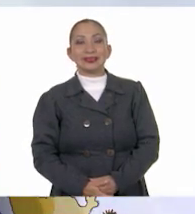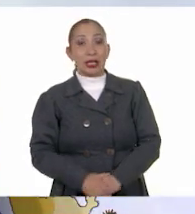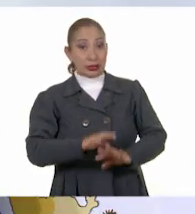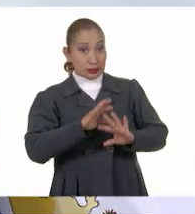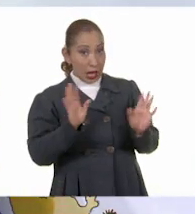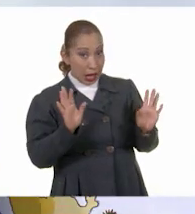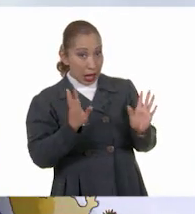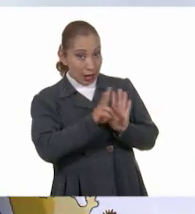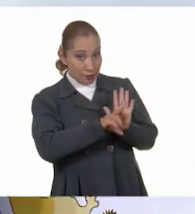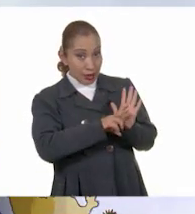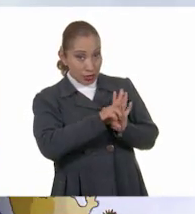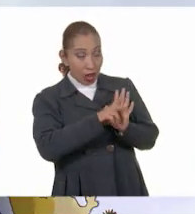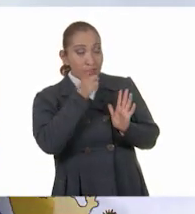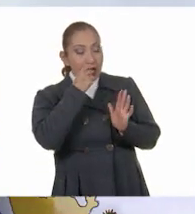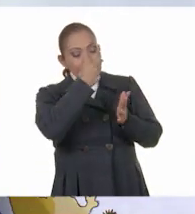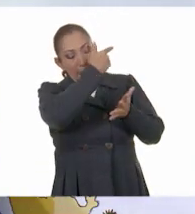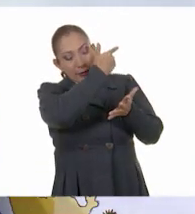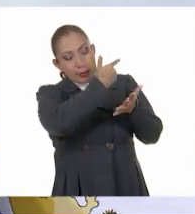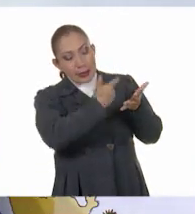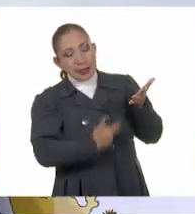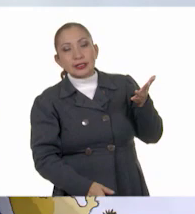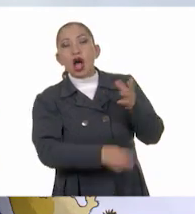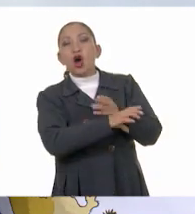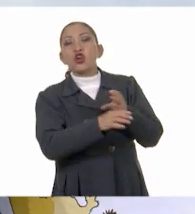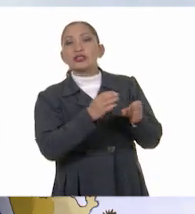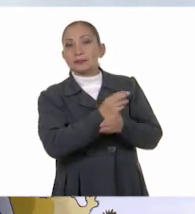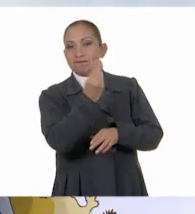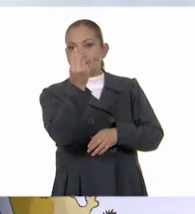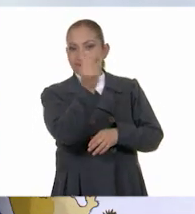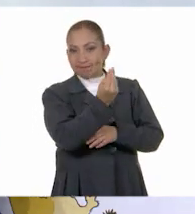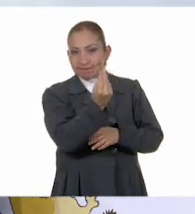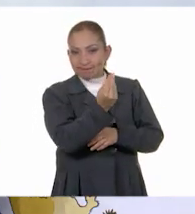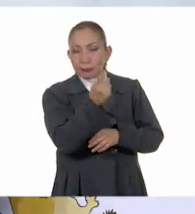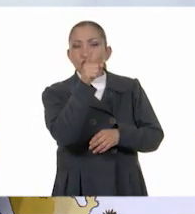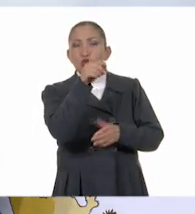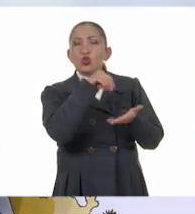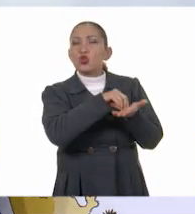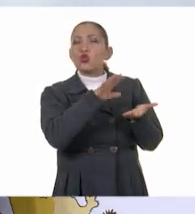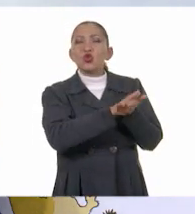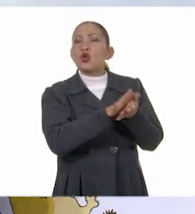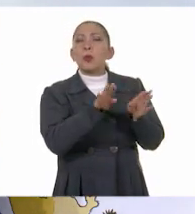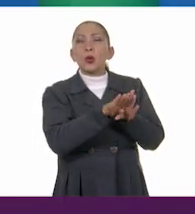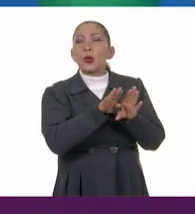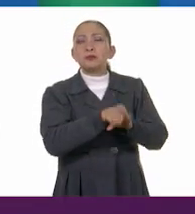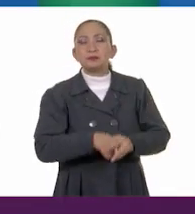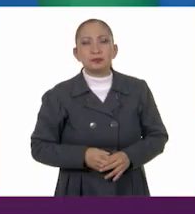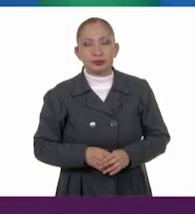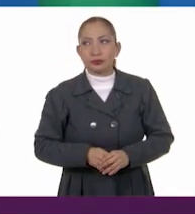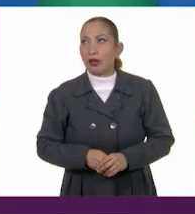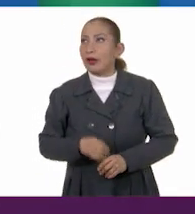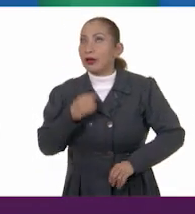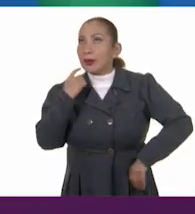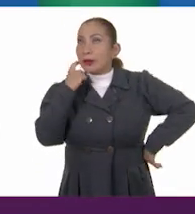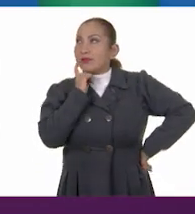hasta aquí el video nos dice los materiales. ¿Cómo lo escribiría, Raulito?